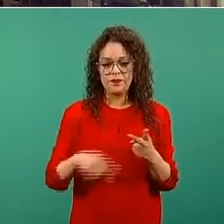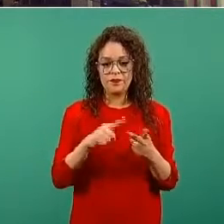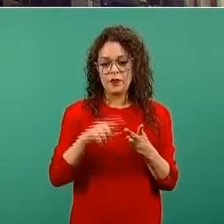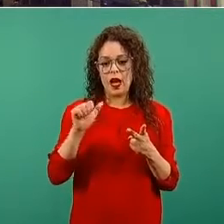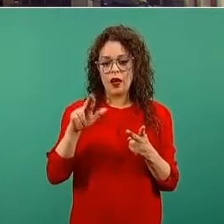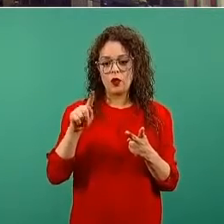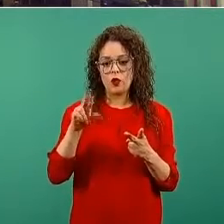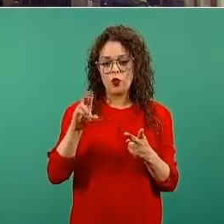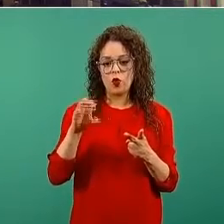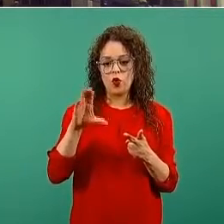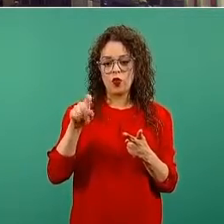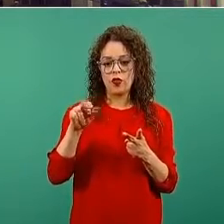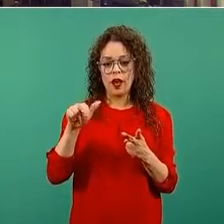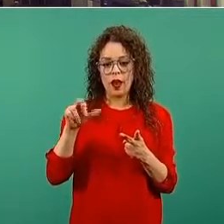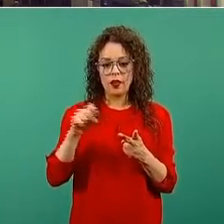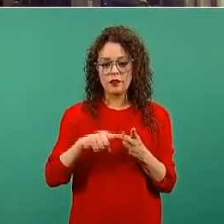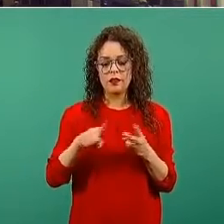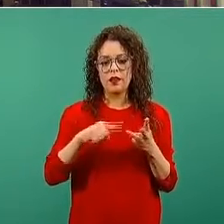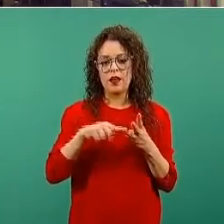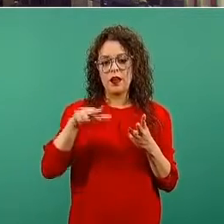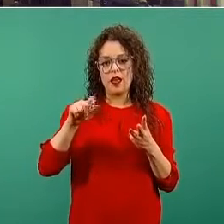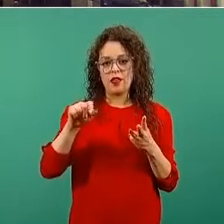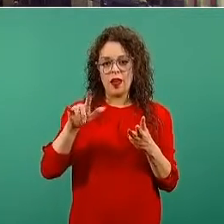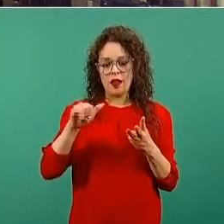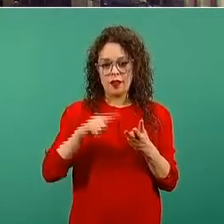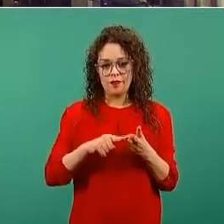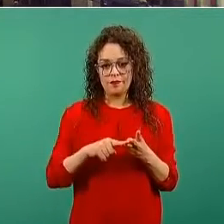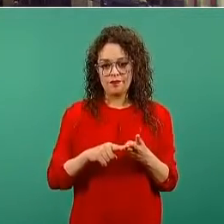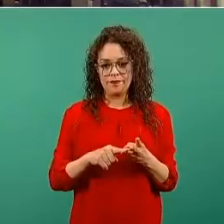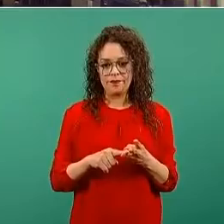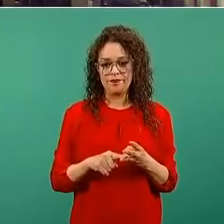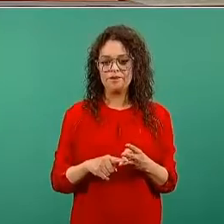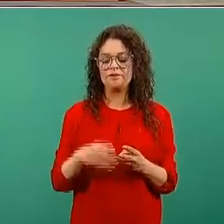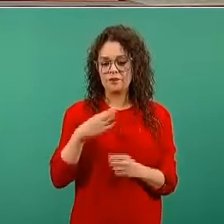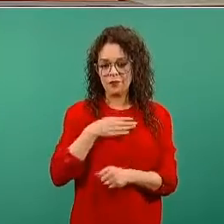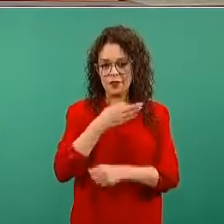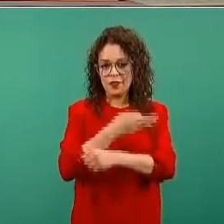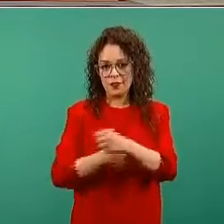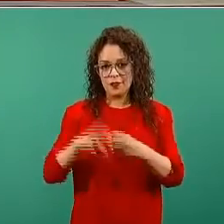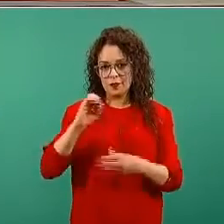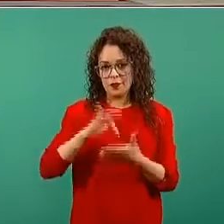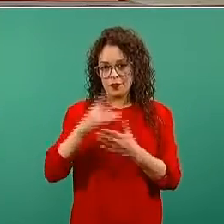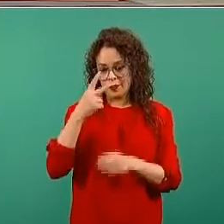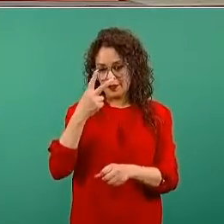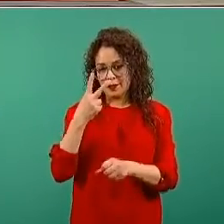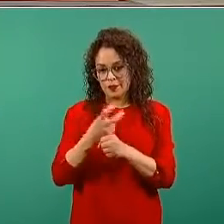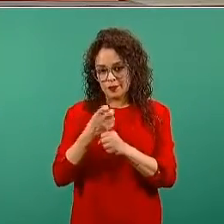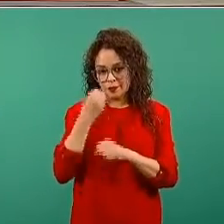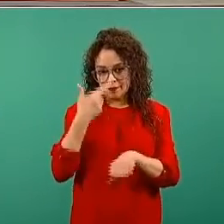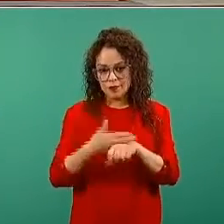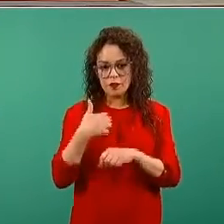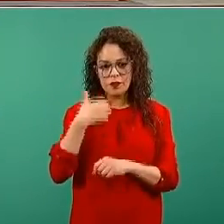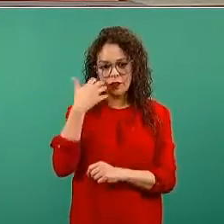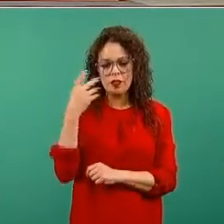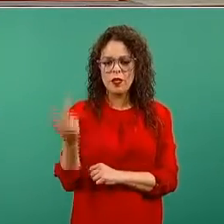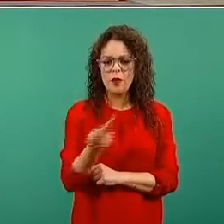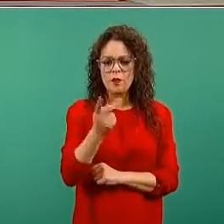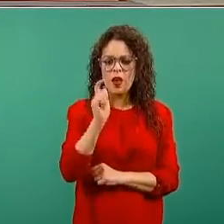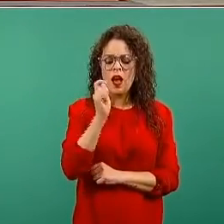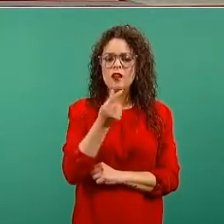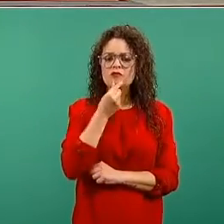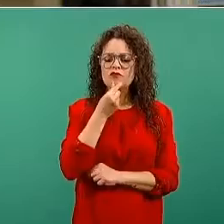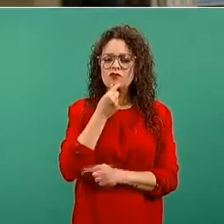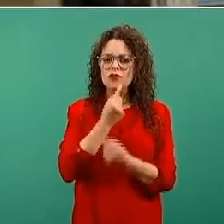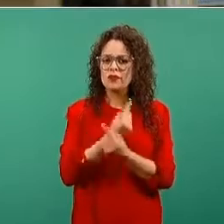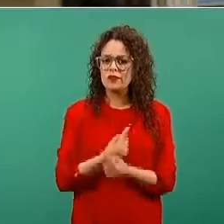Natalia Videla. Gracias, doctores. Buenas tardes, subsecretario. Quiero preguntarle qué ha pasado con los niños COVID. Me